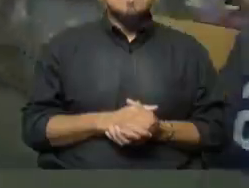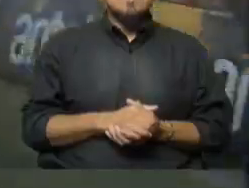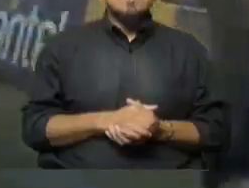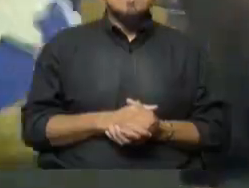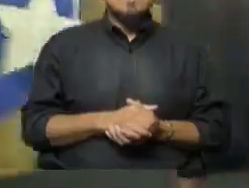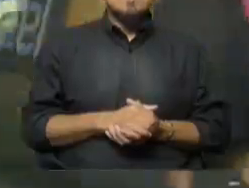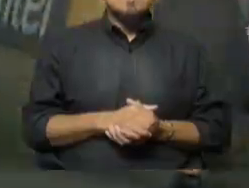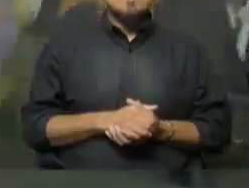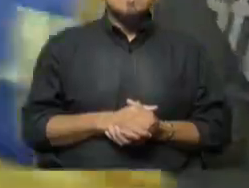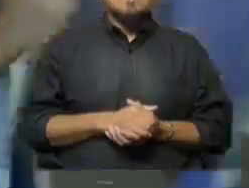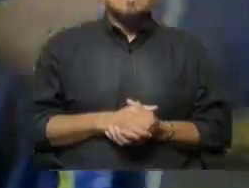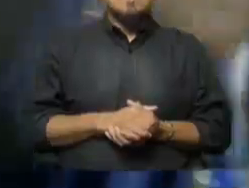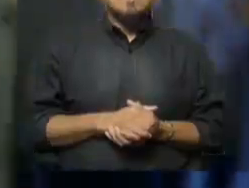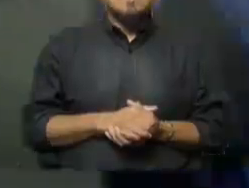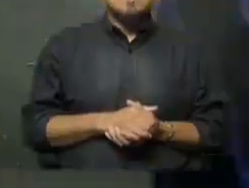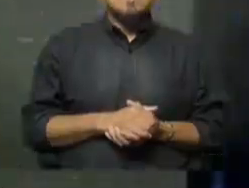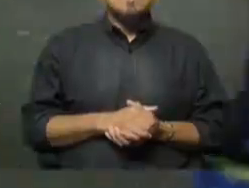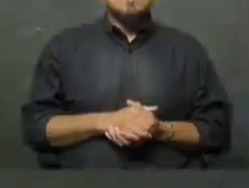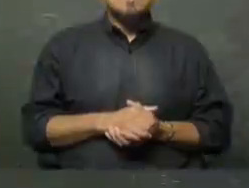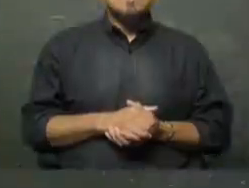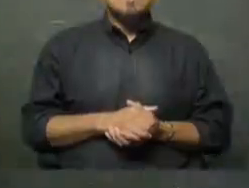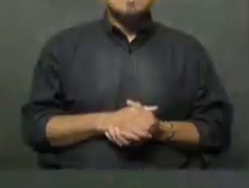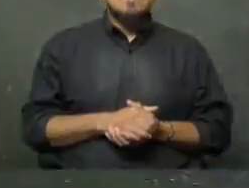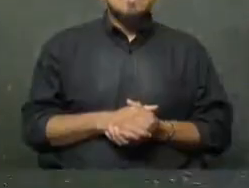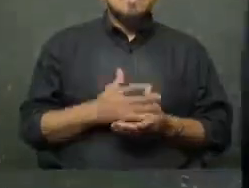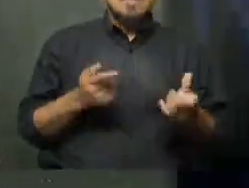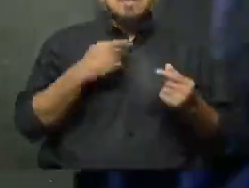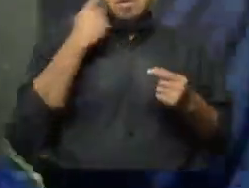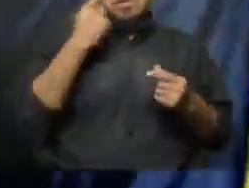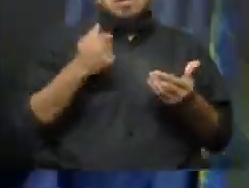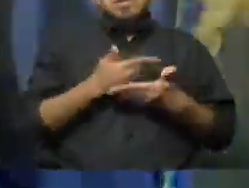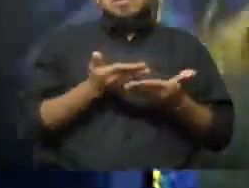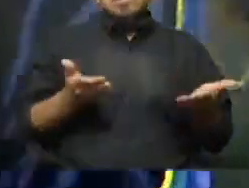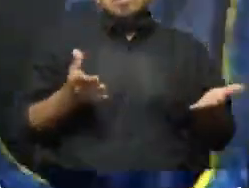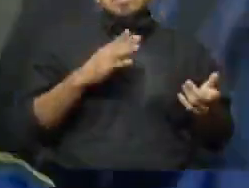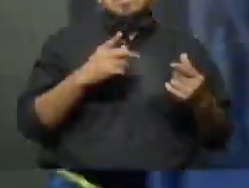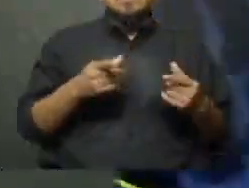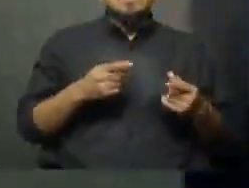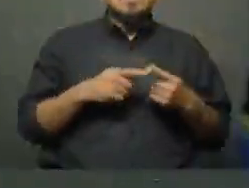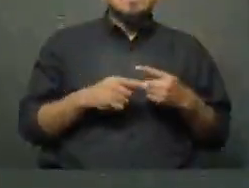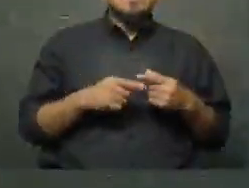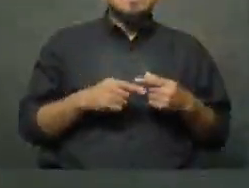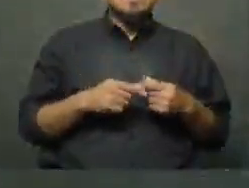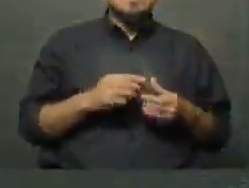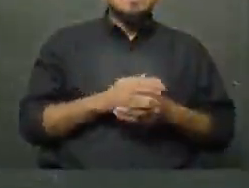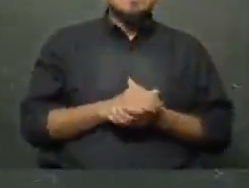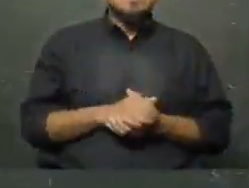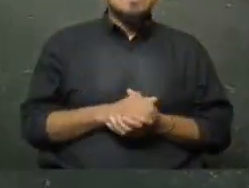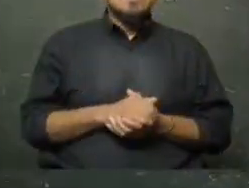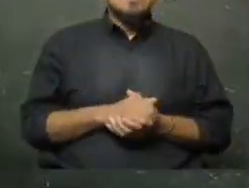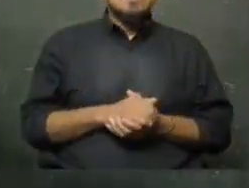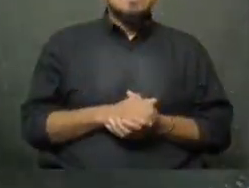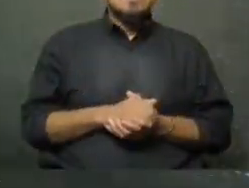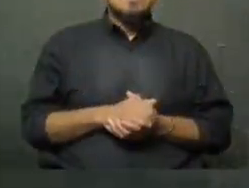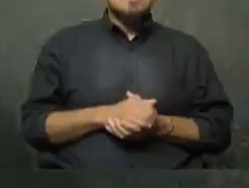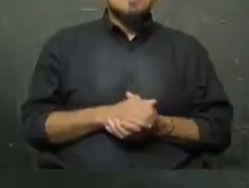seguimos mostrándoles un poco lo que está pasando. Como ven, mucha alegría, un despliegue